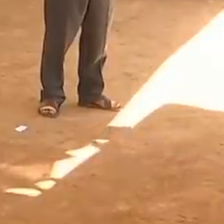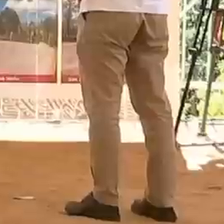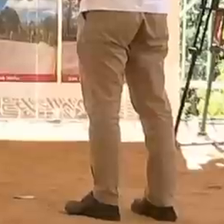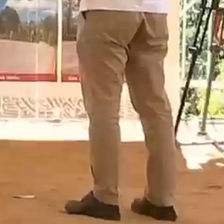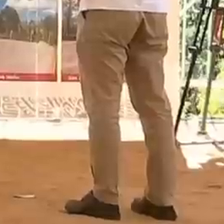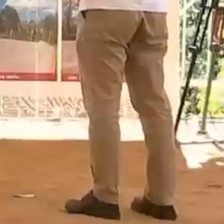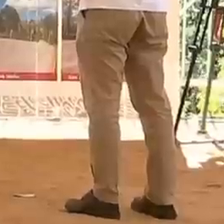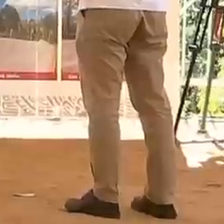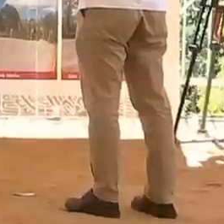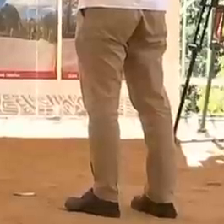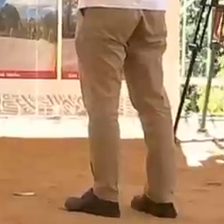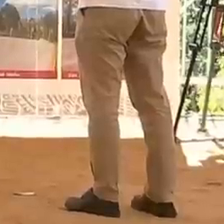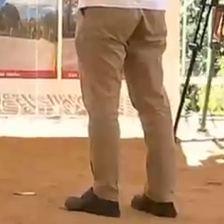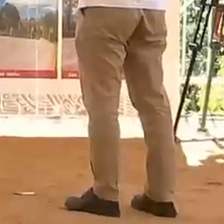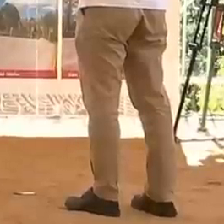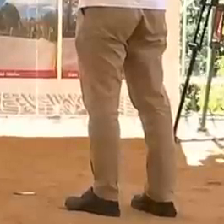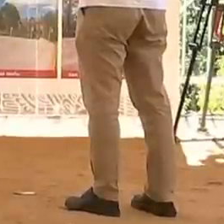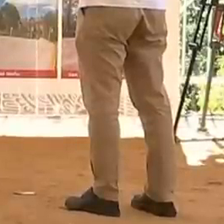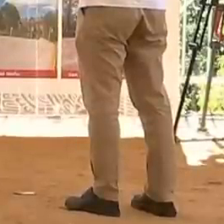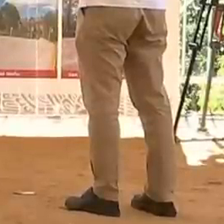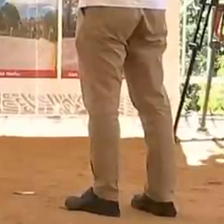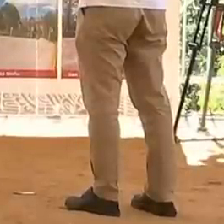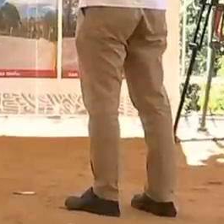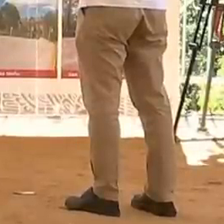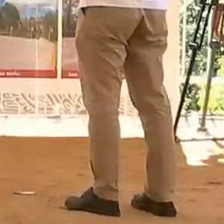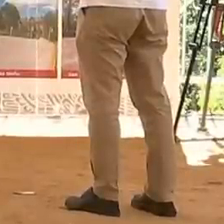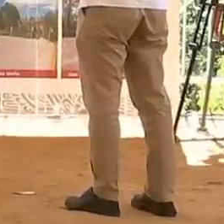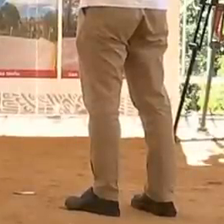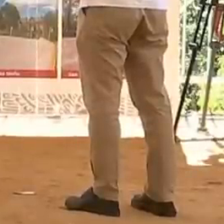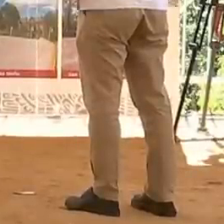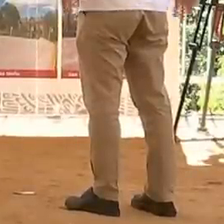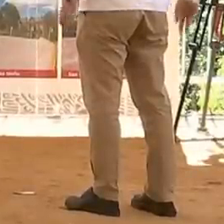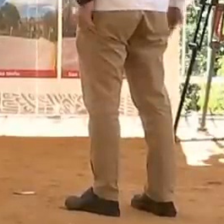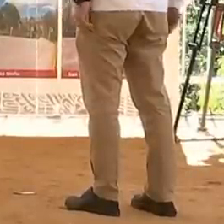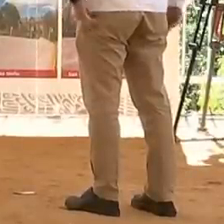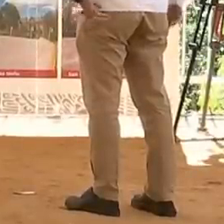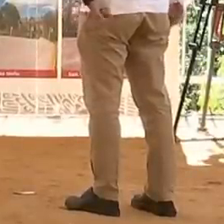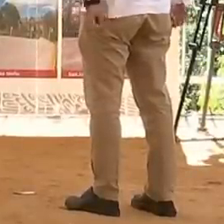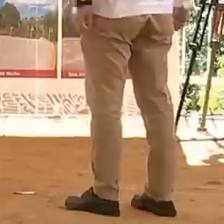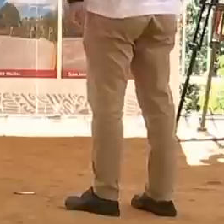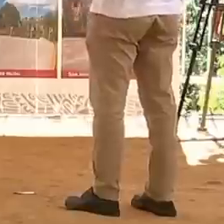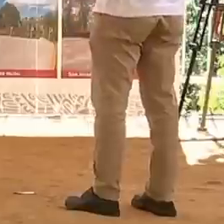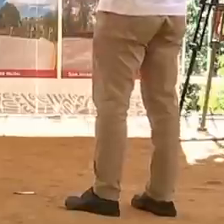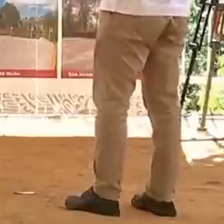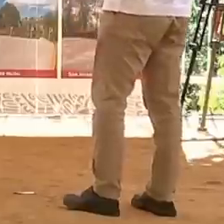y tuvieron aquí alrededor de 7 cuadrillas donde había también participación de mujeres